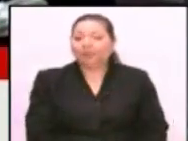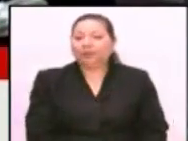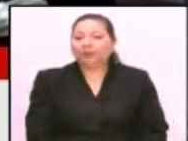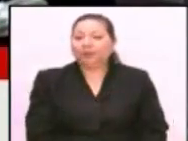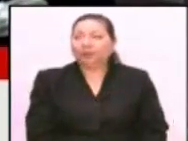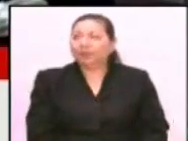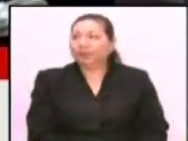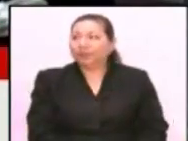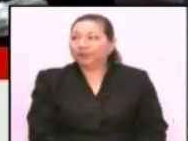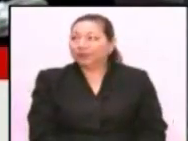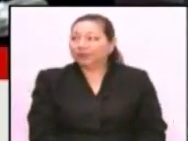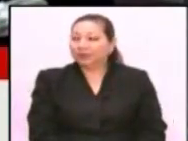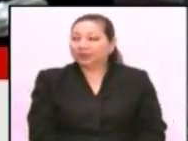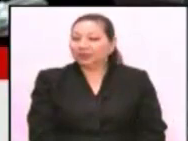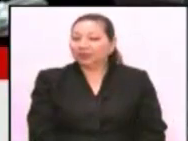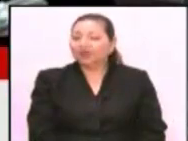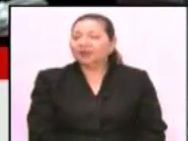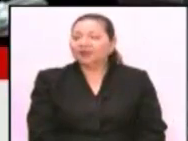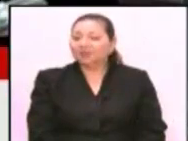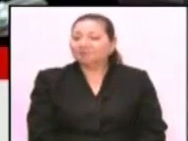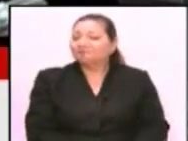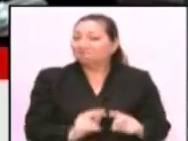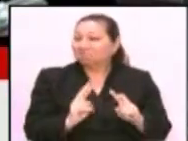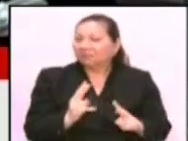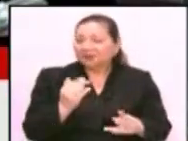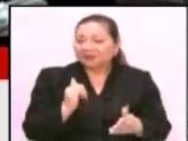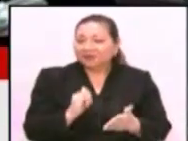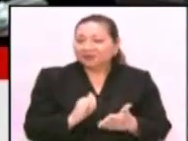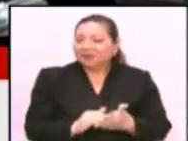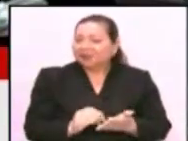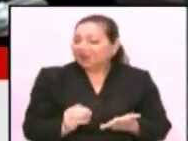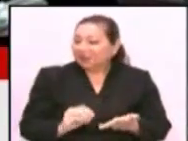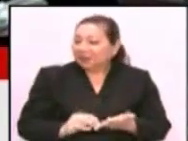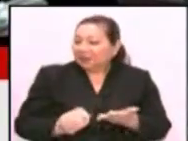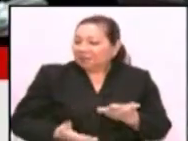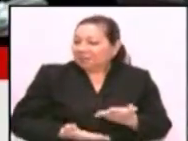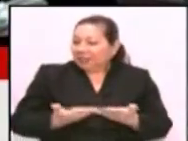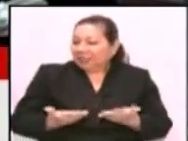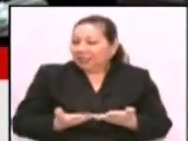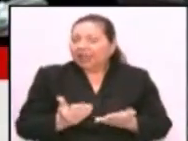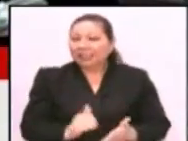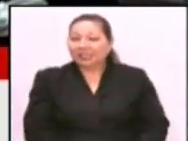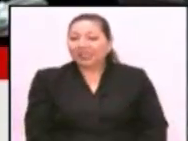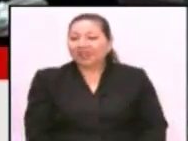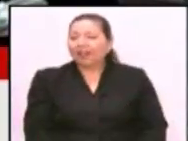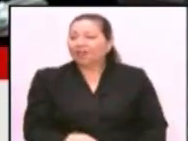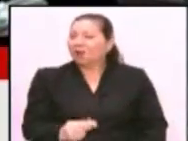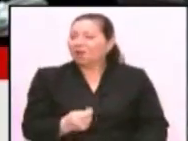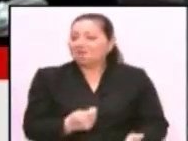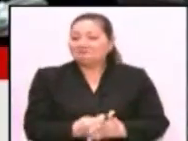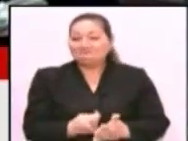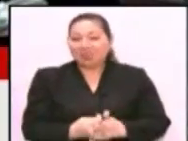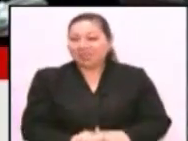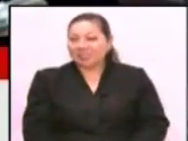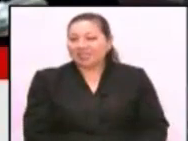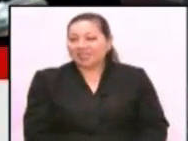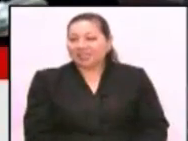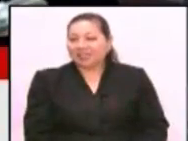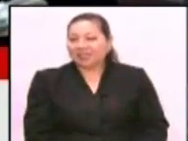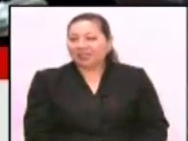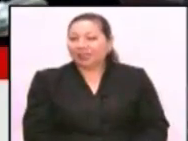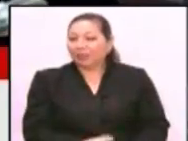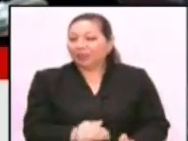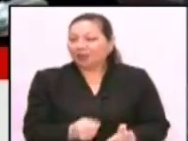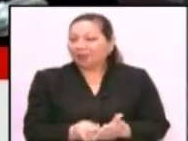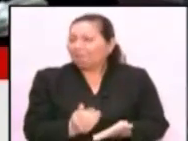En la siguiente diapositiva, pueden ver la idea, es muy simple, es el hecho de no pagar o